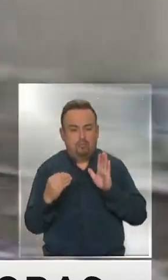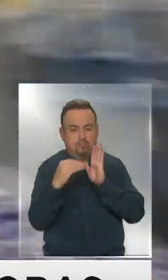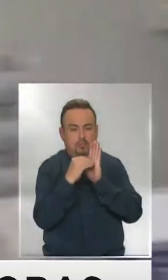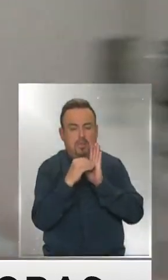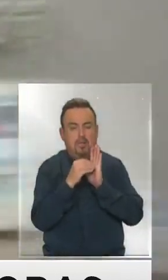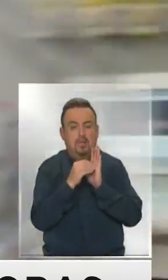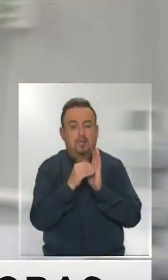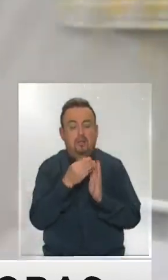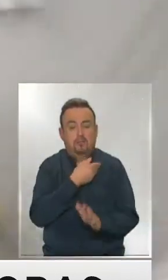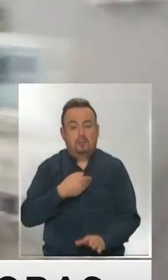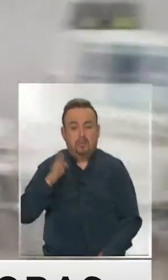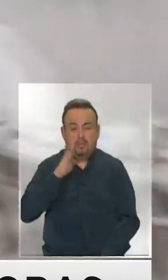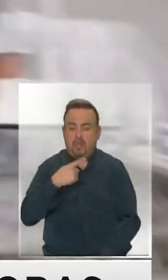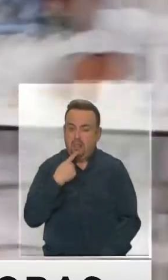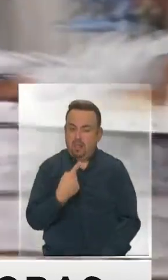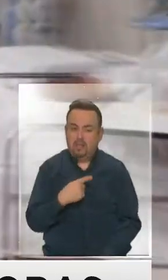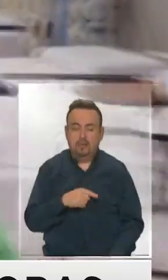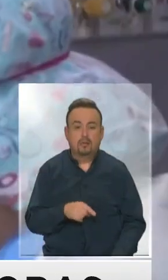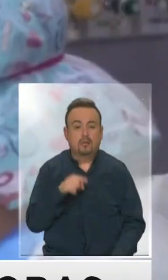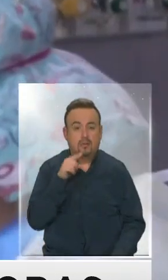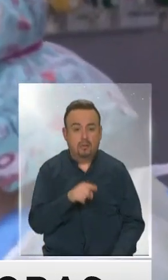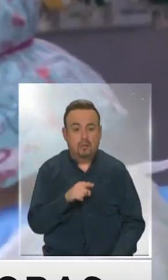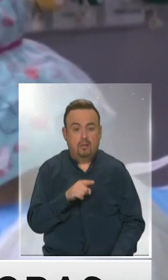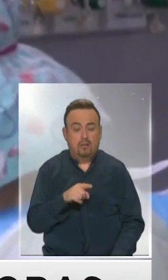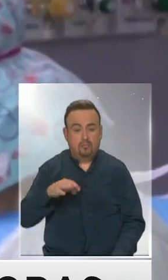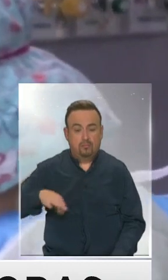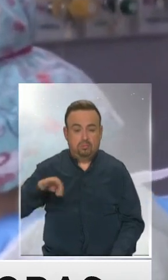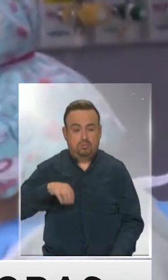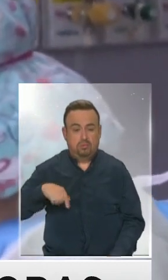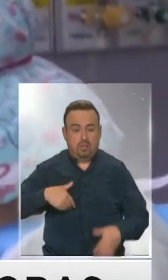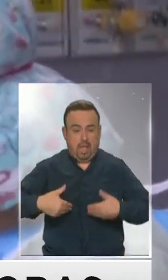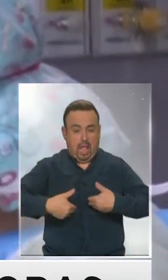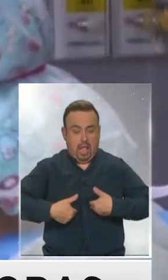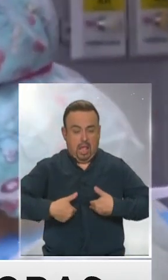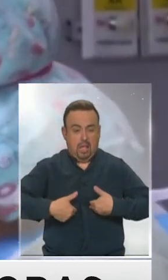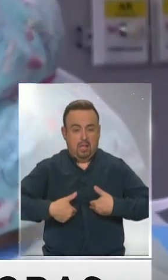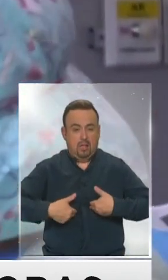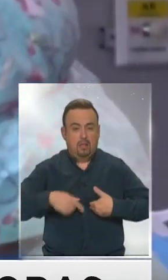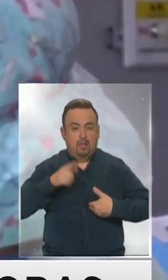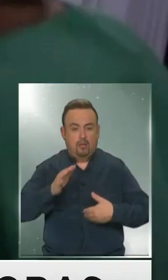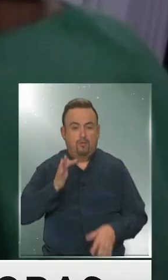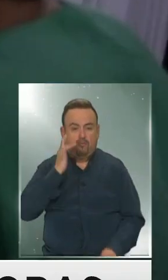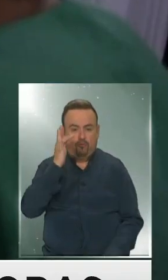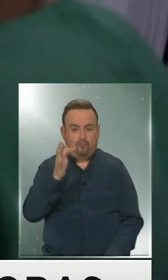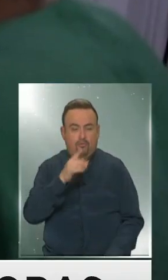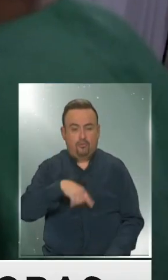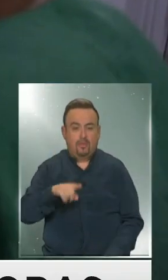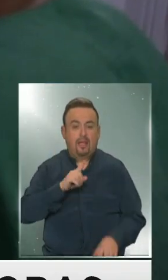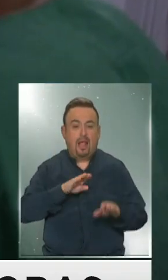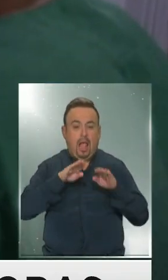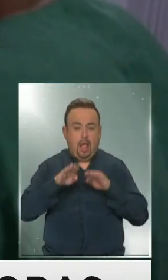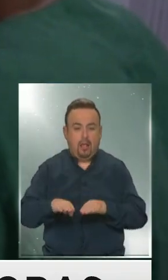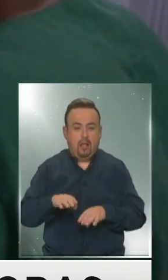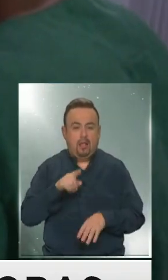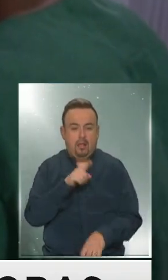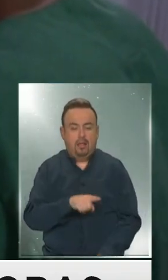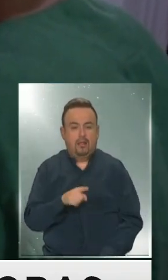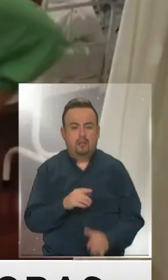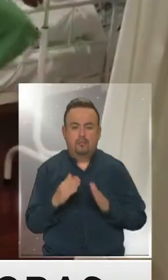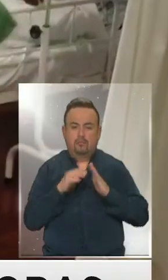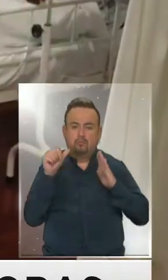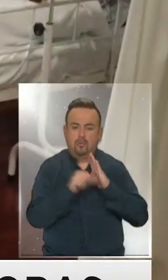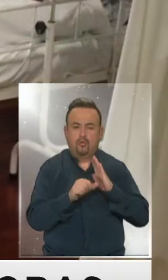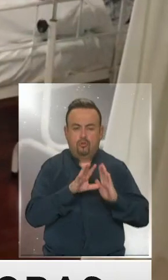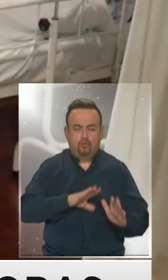mensaje el presidente señala que el desempleo el hambre y la miseria será el futuro de quienes apoyen la tiranía del aislamiento